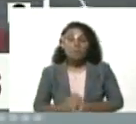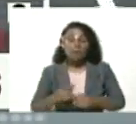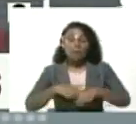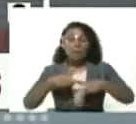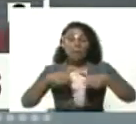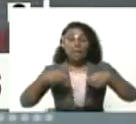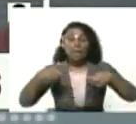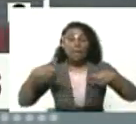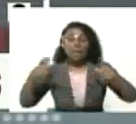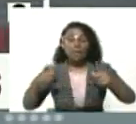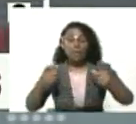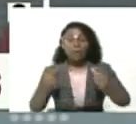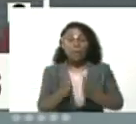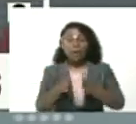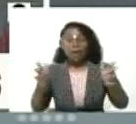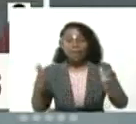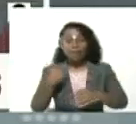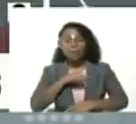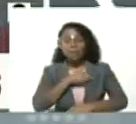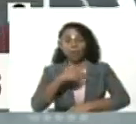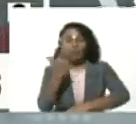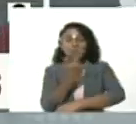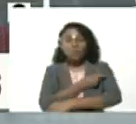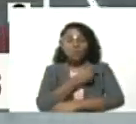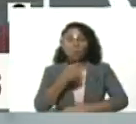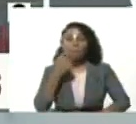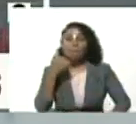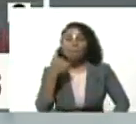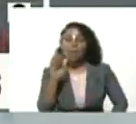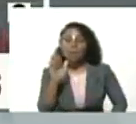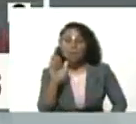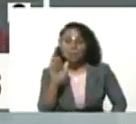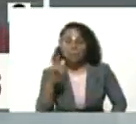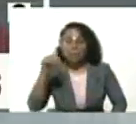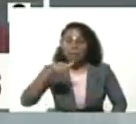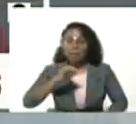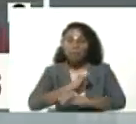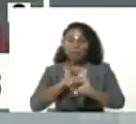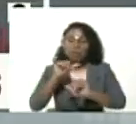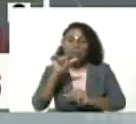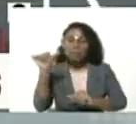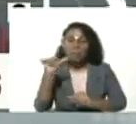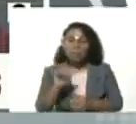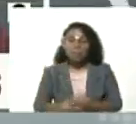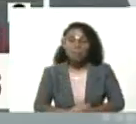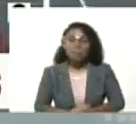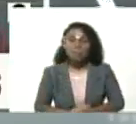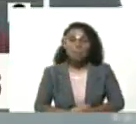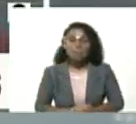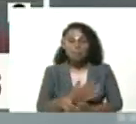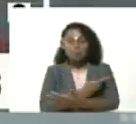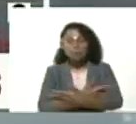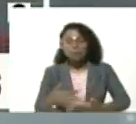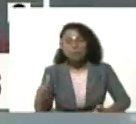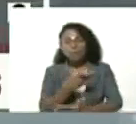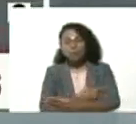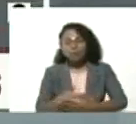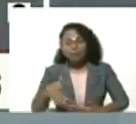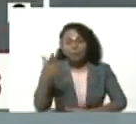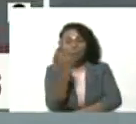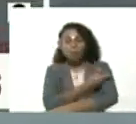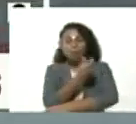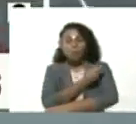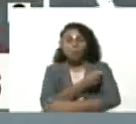incremento gigantesco que vamos a tener la vacunación a partir de este fin de semana. Millones y millones de